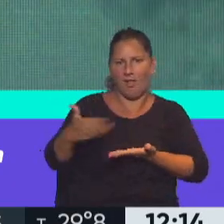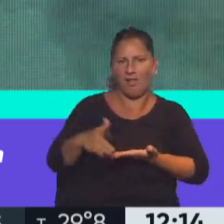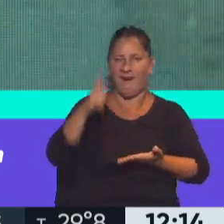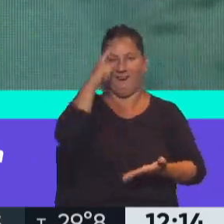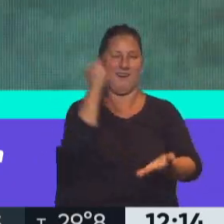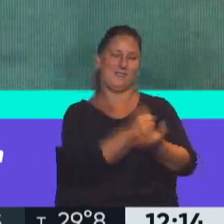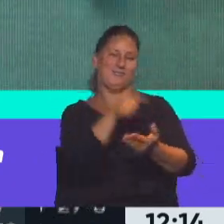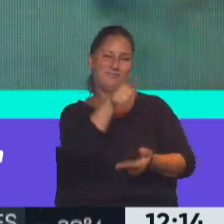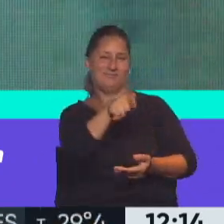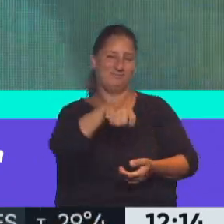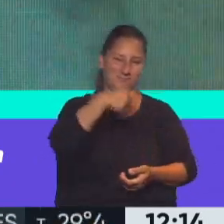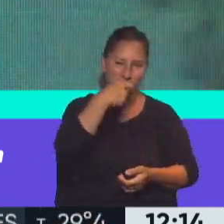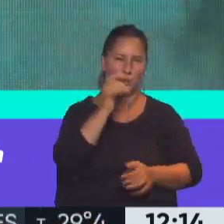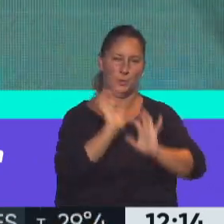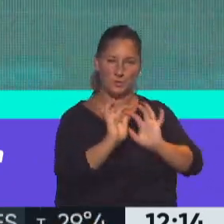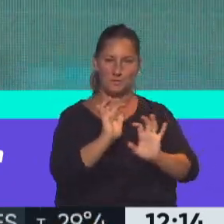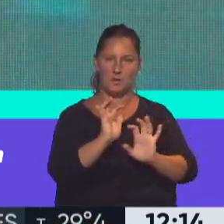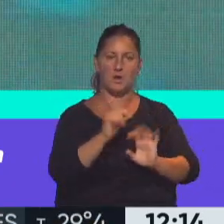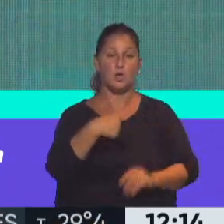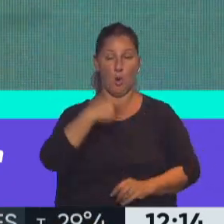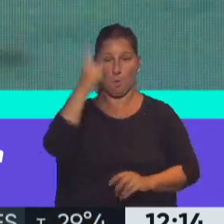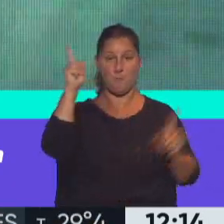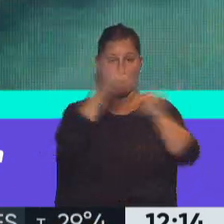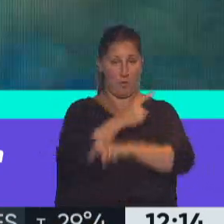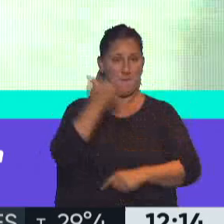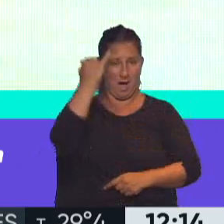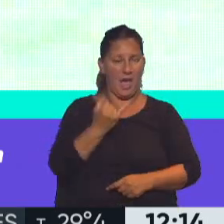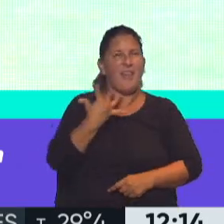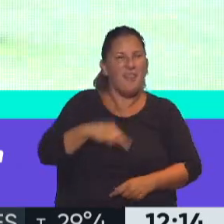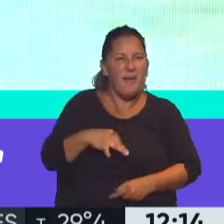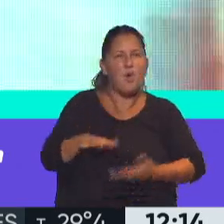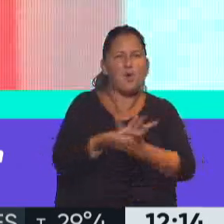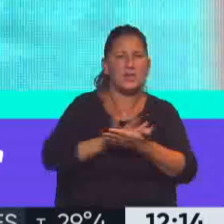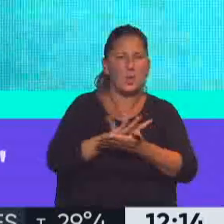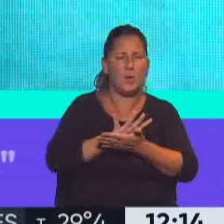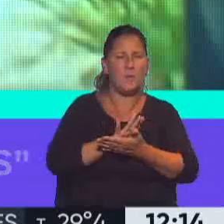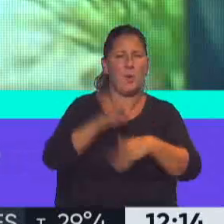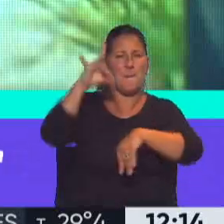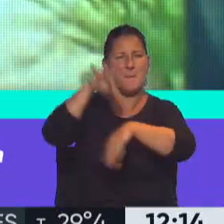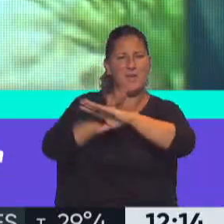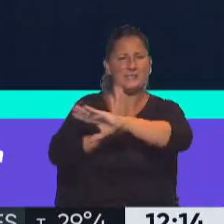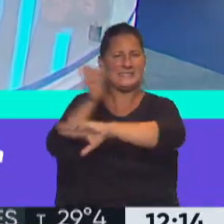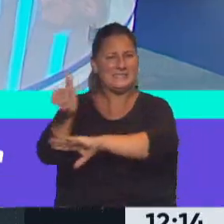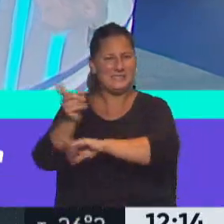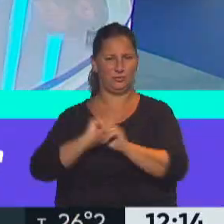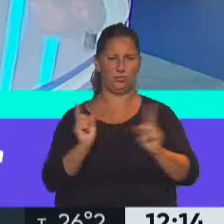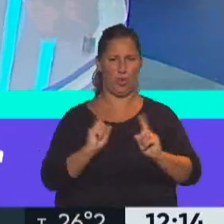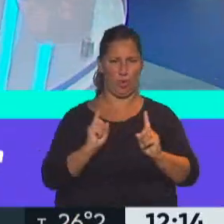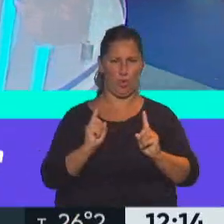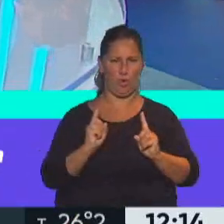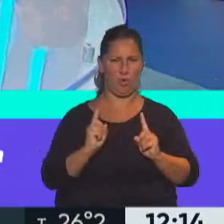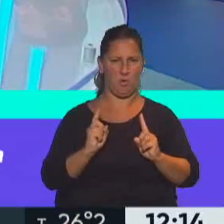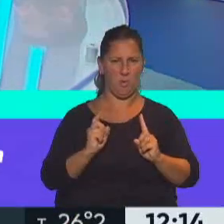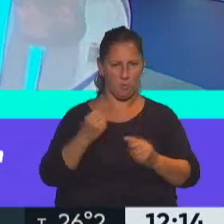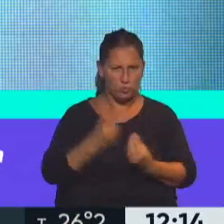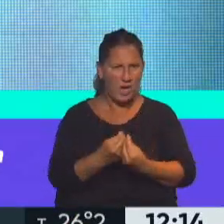¿no? Prefieren, bueno, tengo un problema, lo tengo que resolver, pero no concurro a un especialista médico. ¿Cuántos